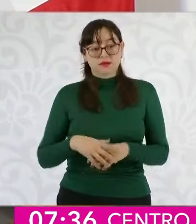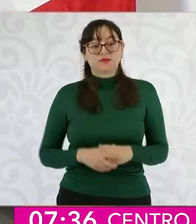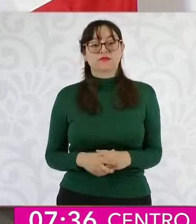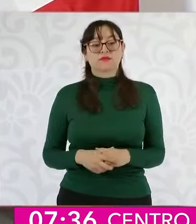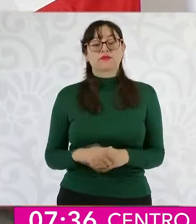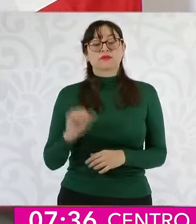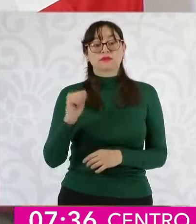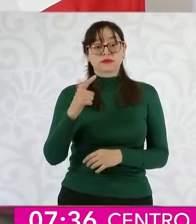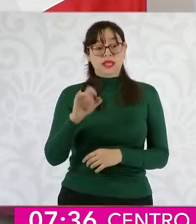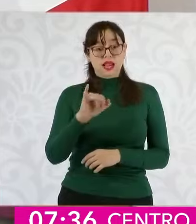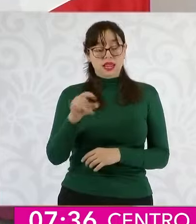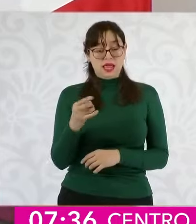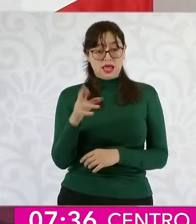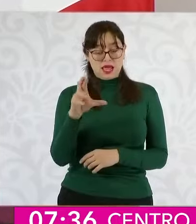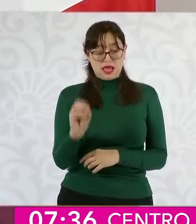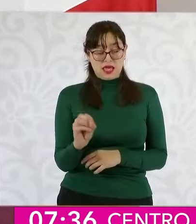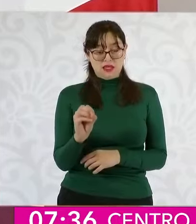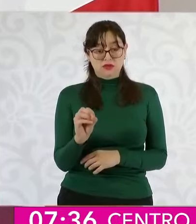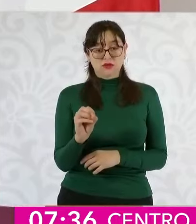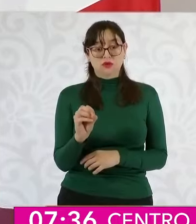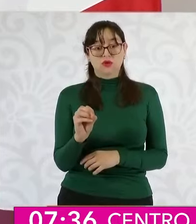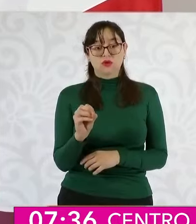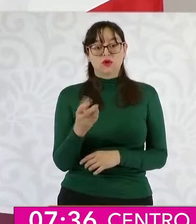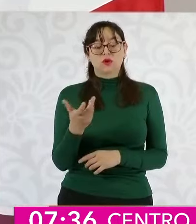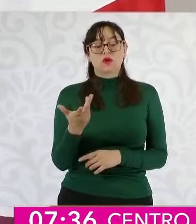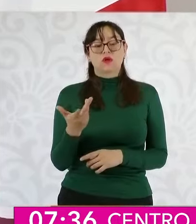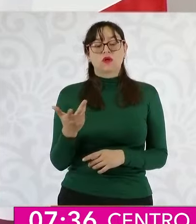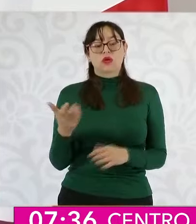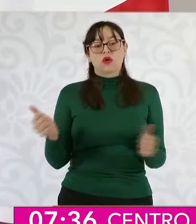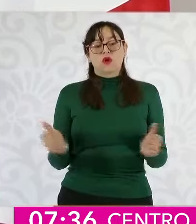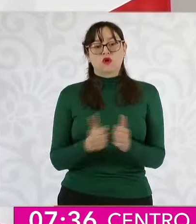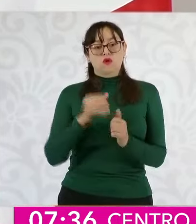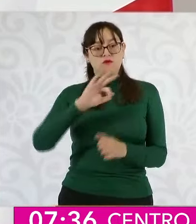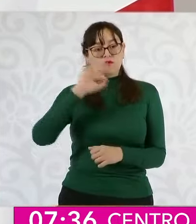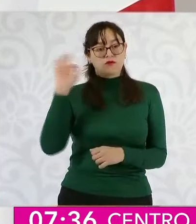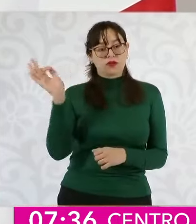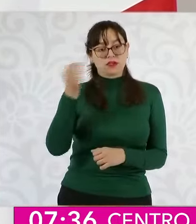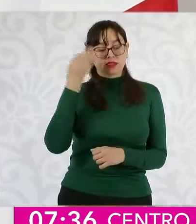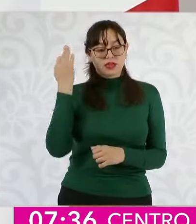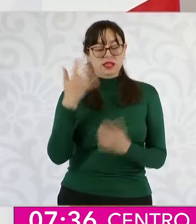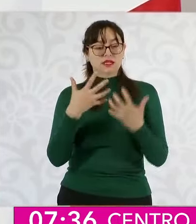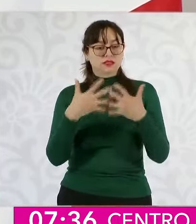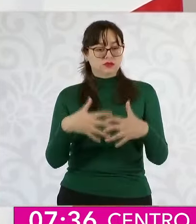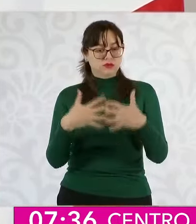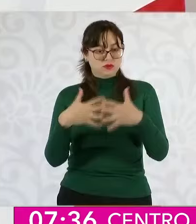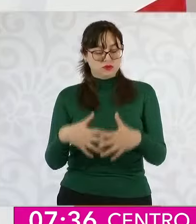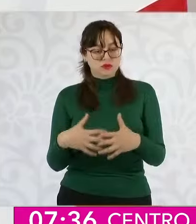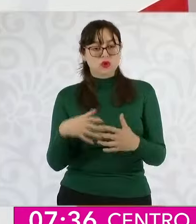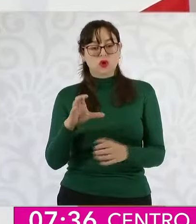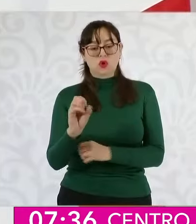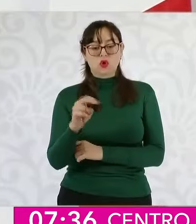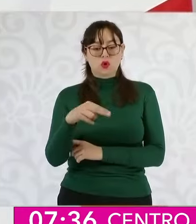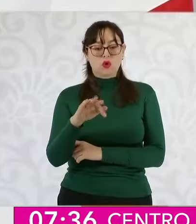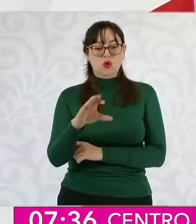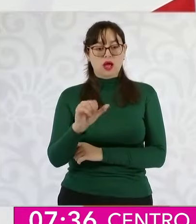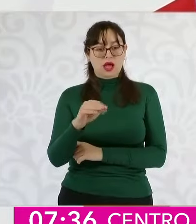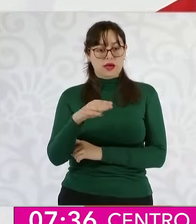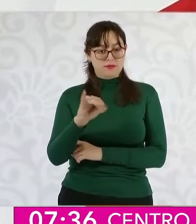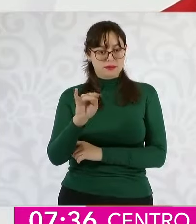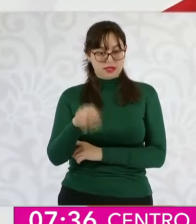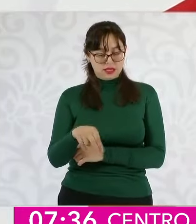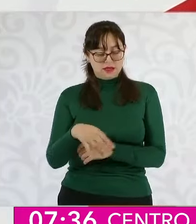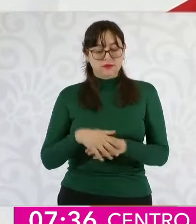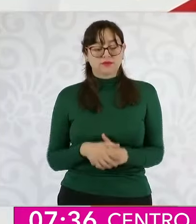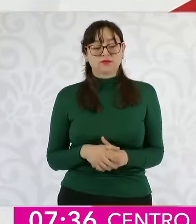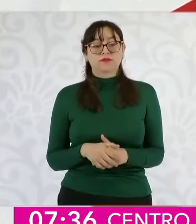maestro Alejandro Malagón Barragán, presidente de la Confederación de Cámaras Industriales, CONCAMIN. El